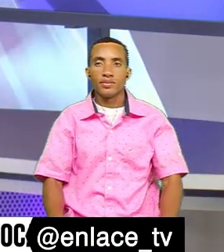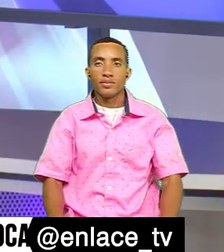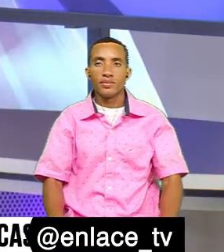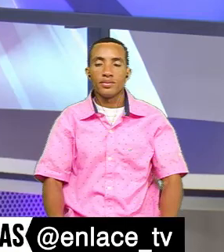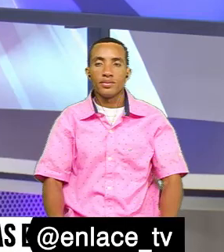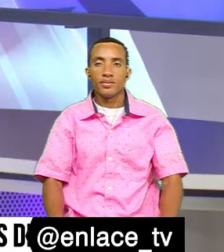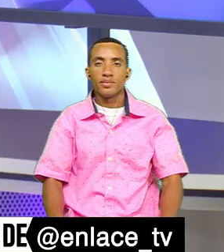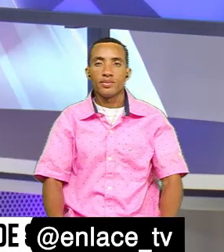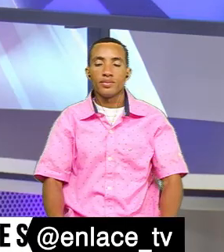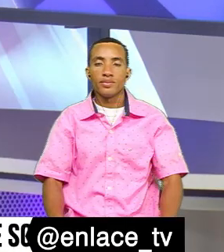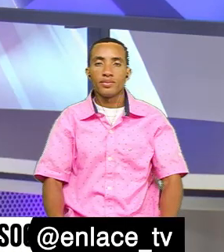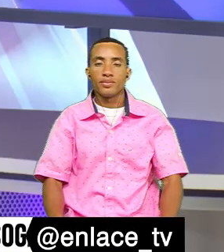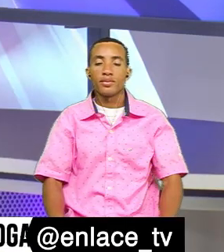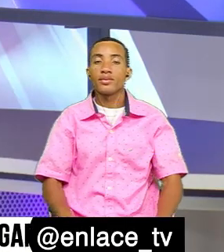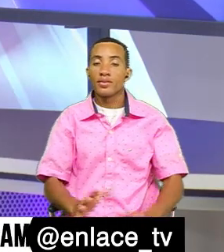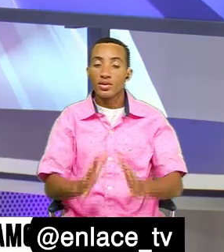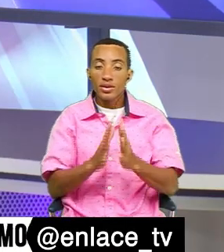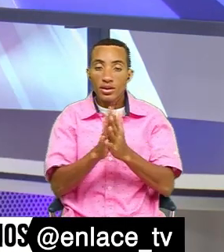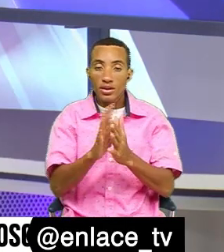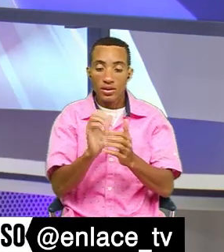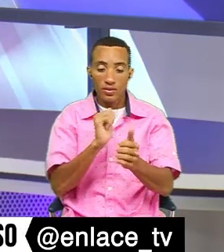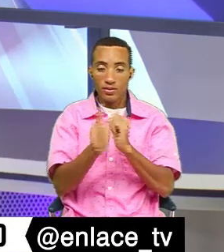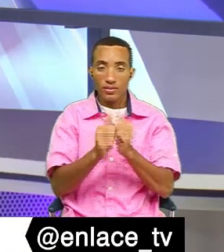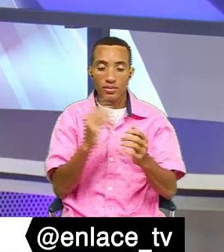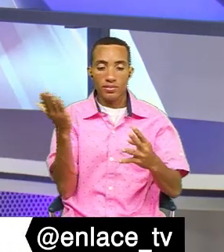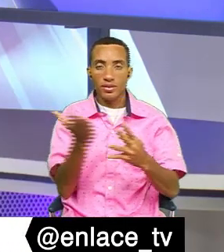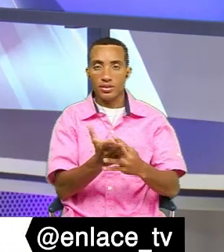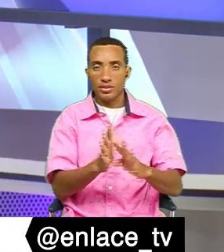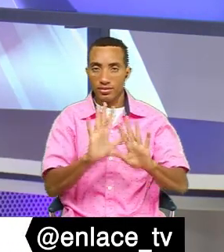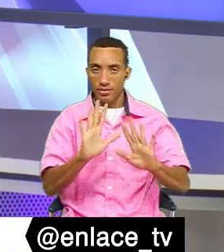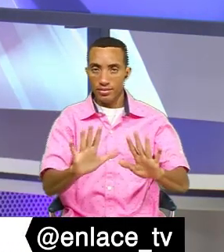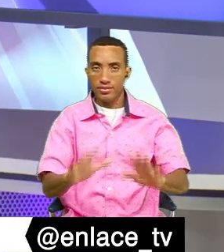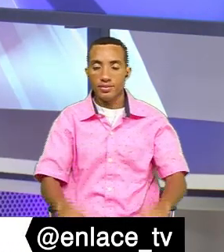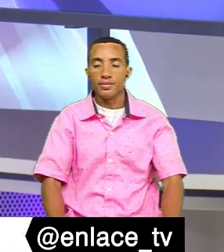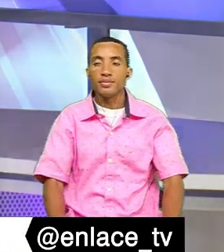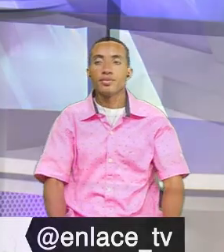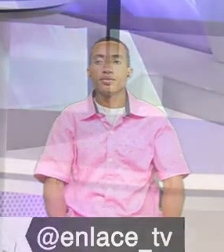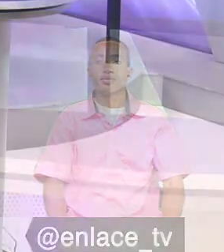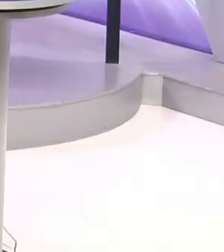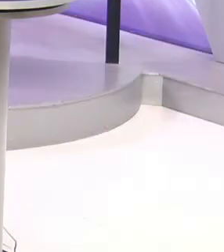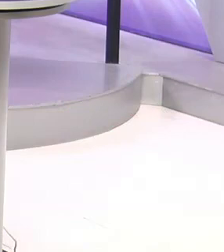En minutos llega toda la información deportiva. Hacemos una pausa y ya regresamos a Enlace Noticias.